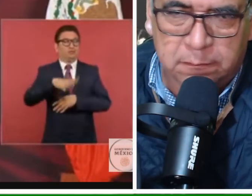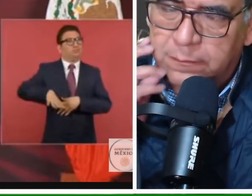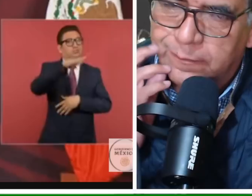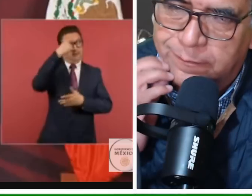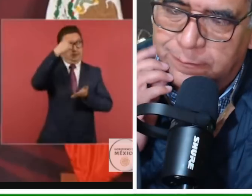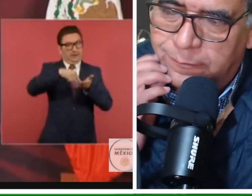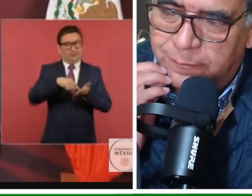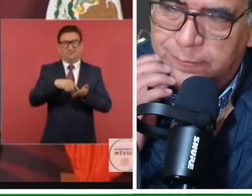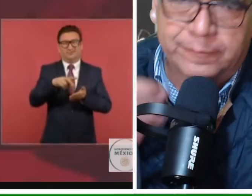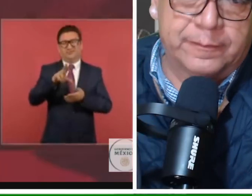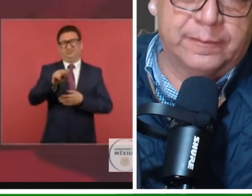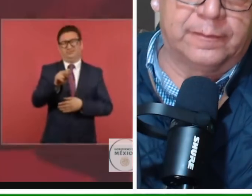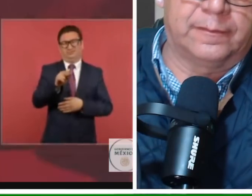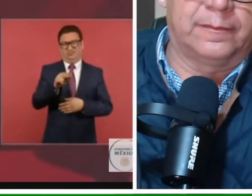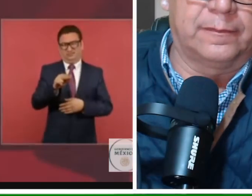No.